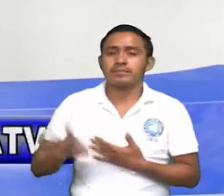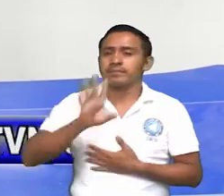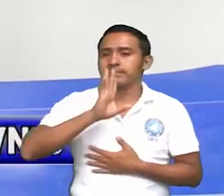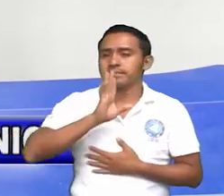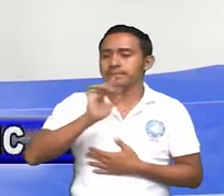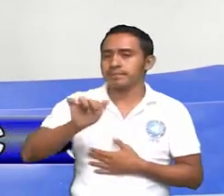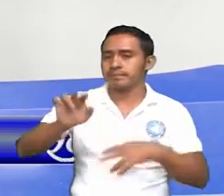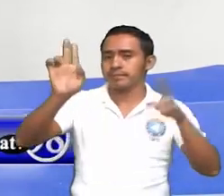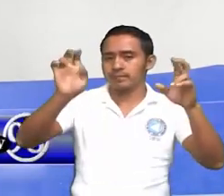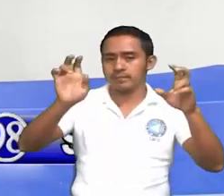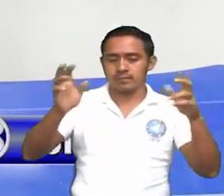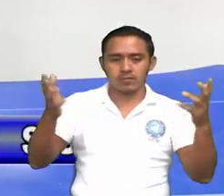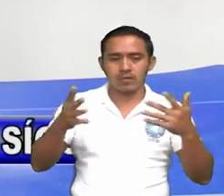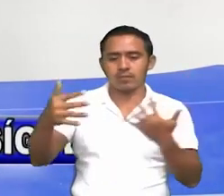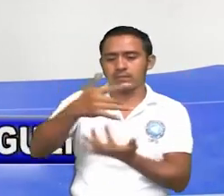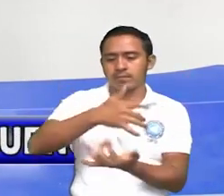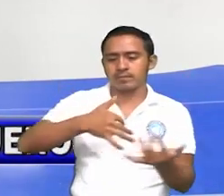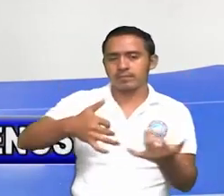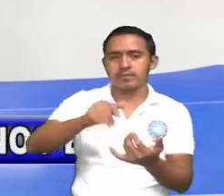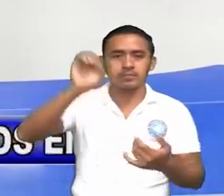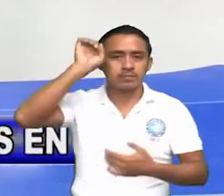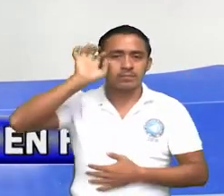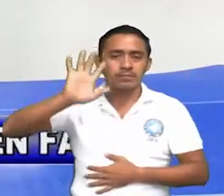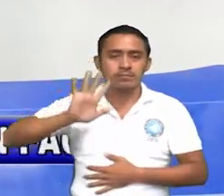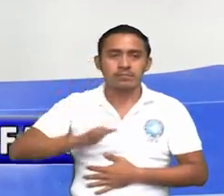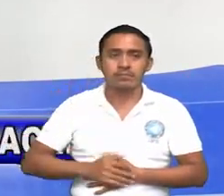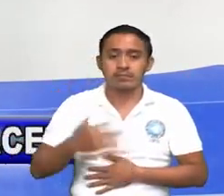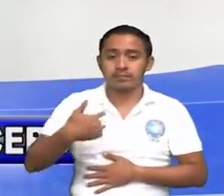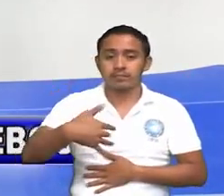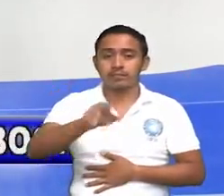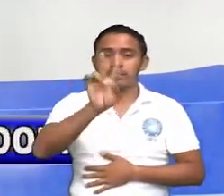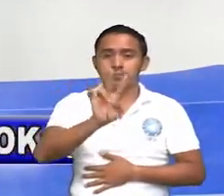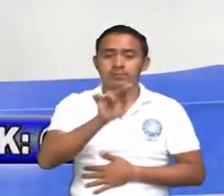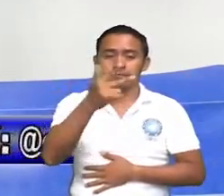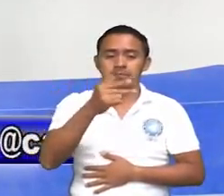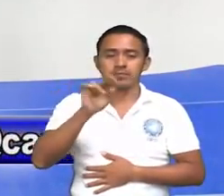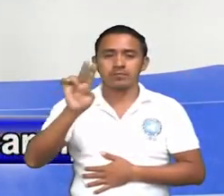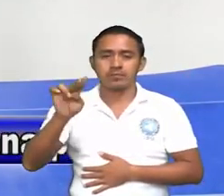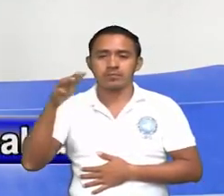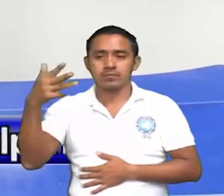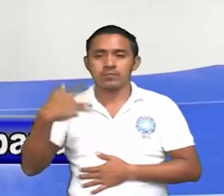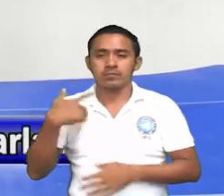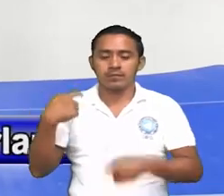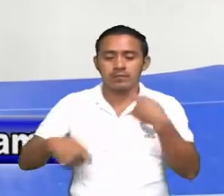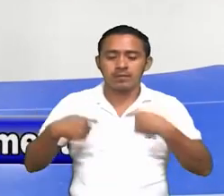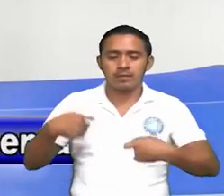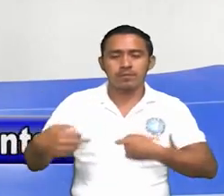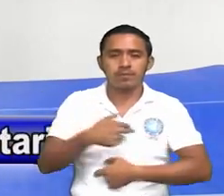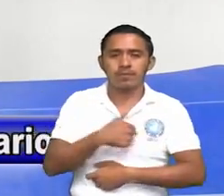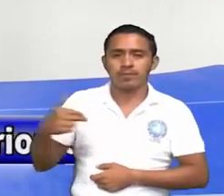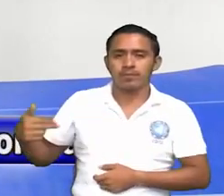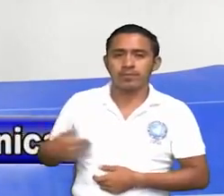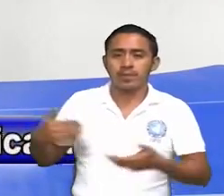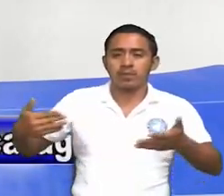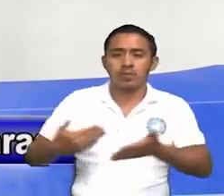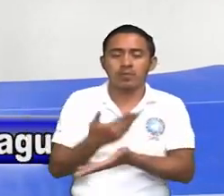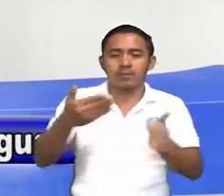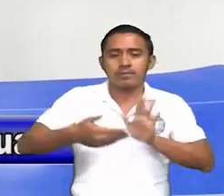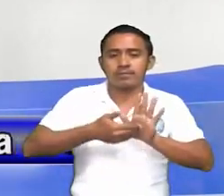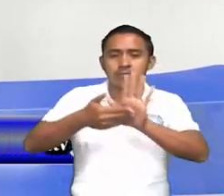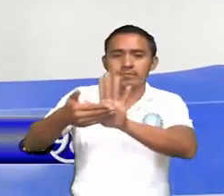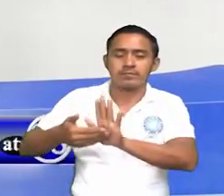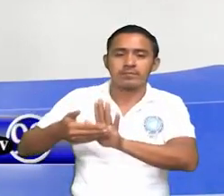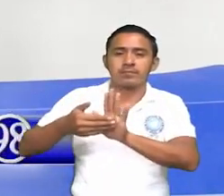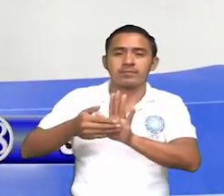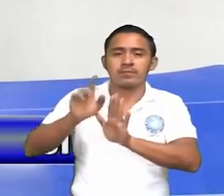Hablamos siempre de temas relacionados al turismo y es que este próximo 28 y 29 de septiembre se realizará la nueva edición de la